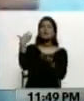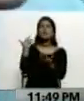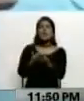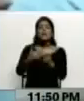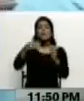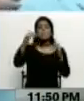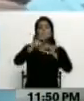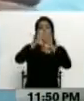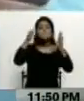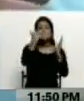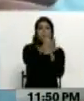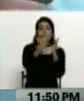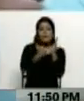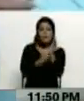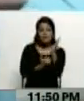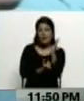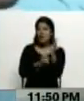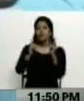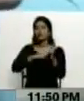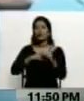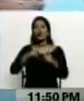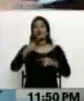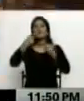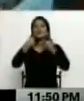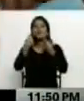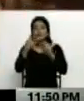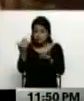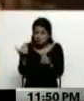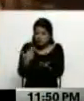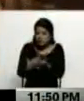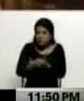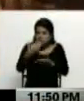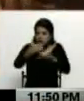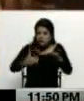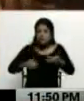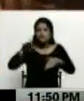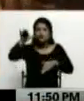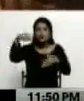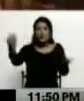discurso y la gente tiene que verse Clarita en ese futuro que tú estás proponiendo